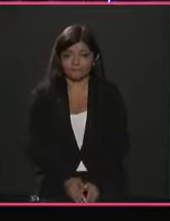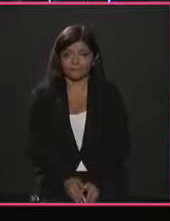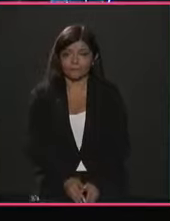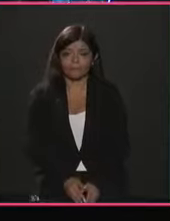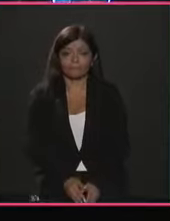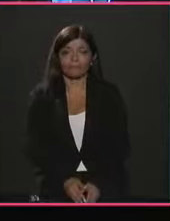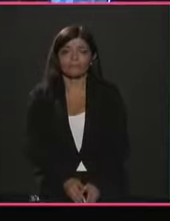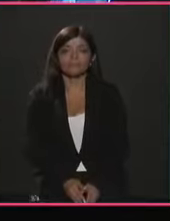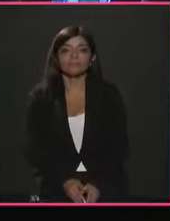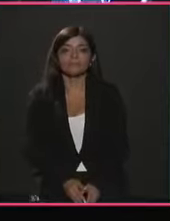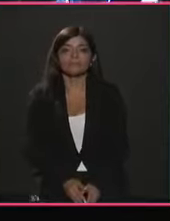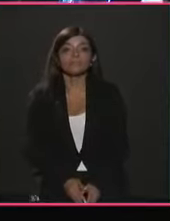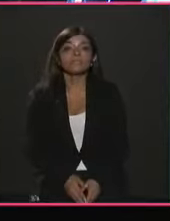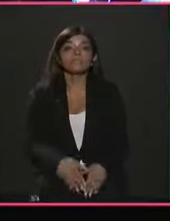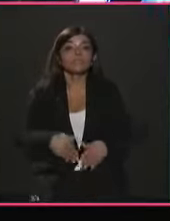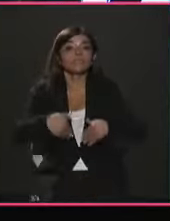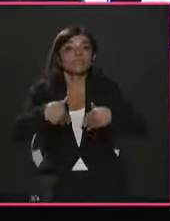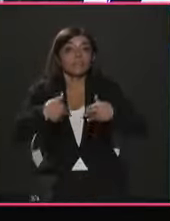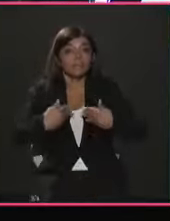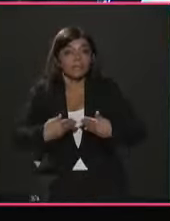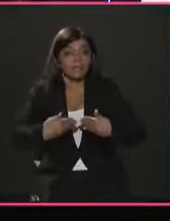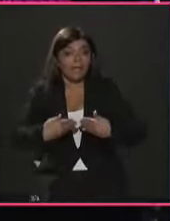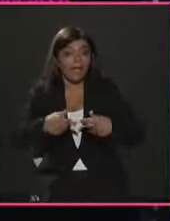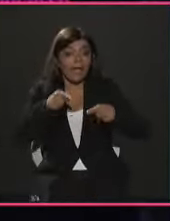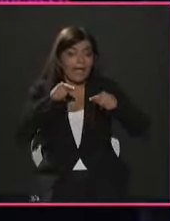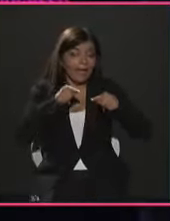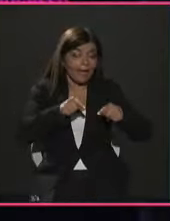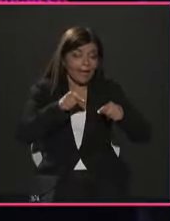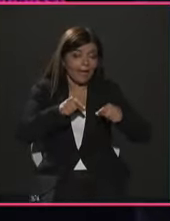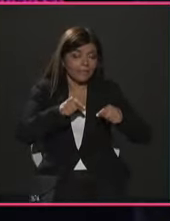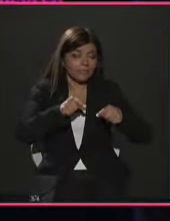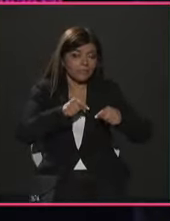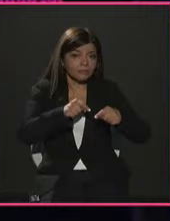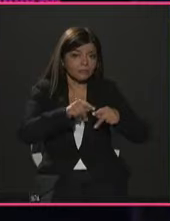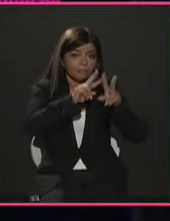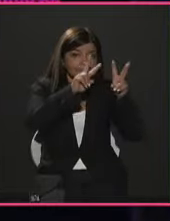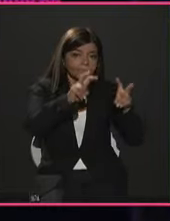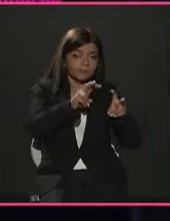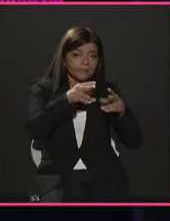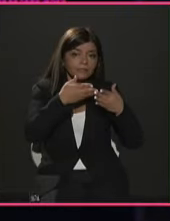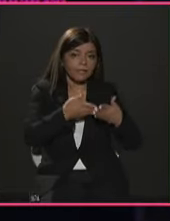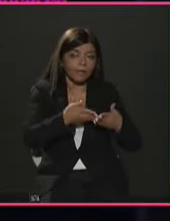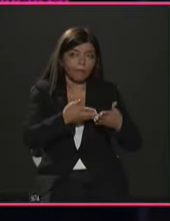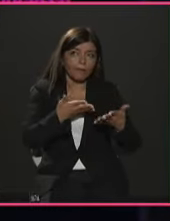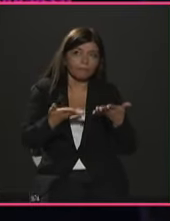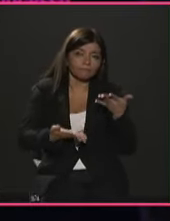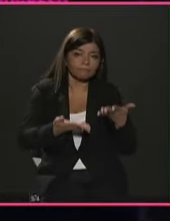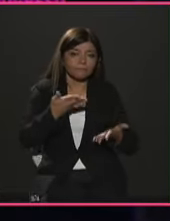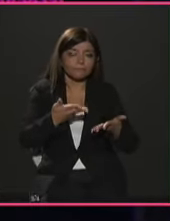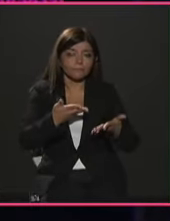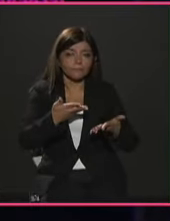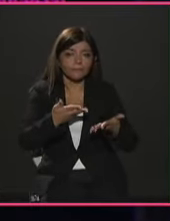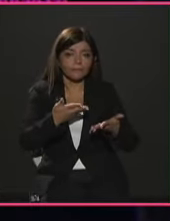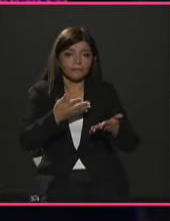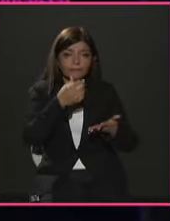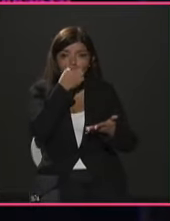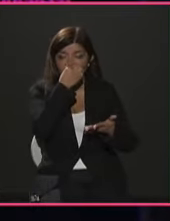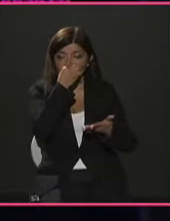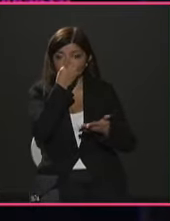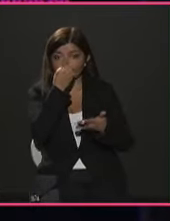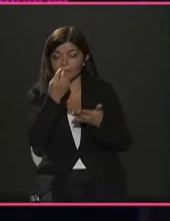día Y al sostener esta paradoxa paradoja es tan al